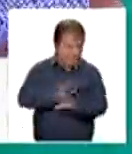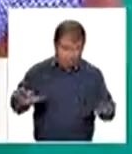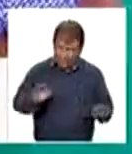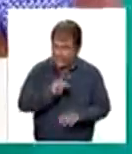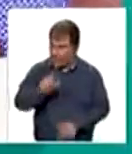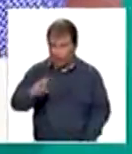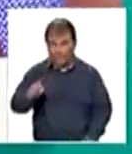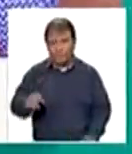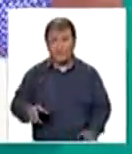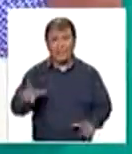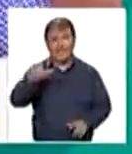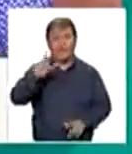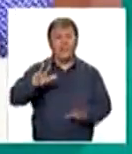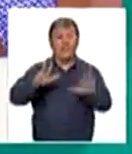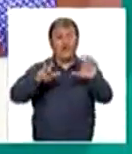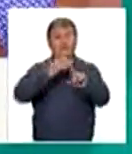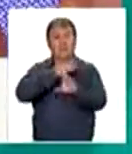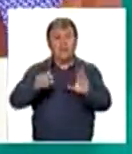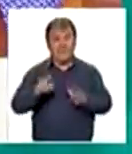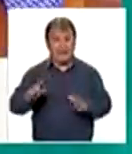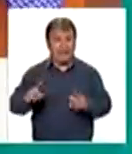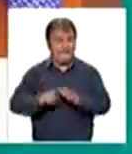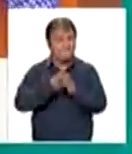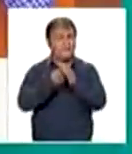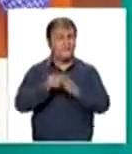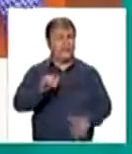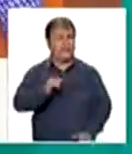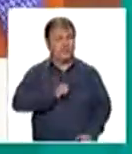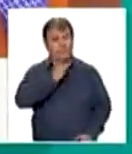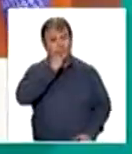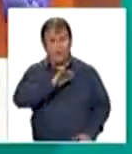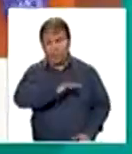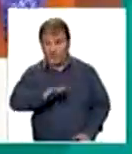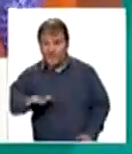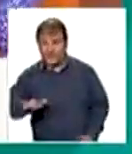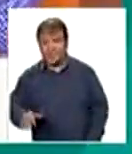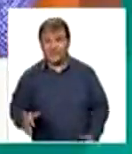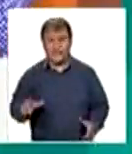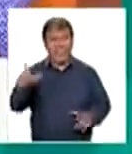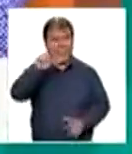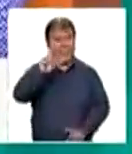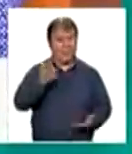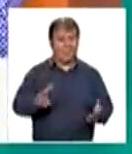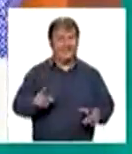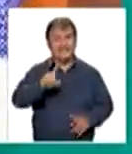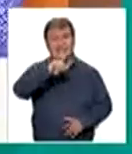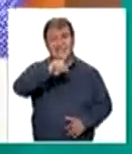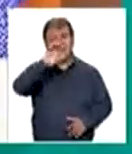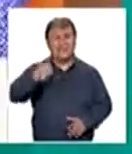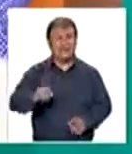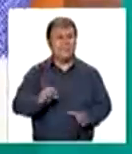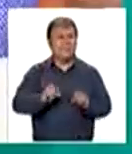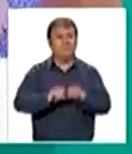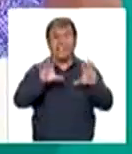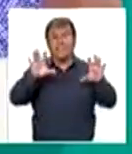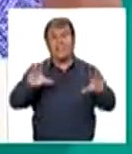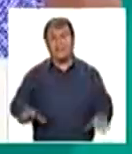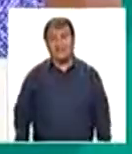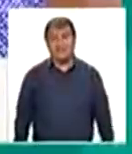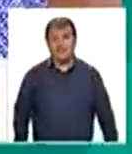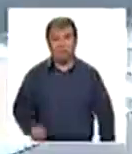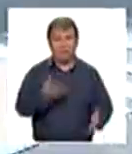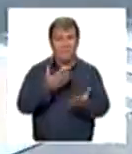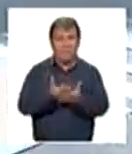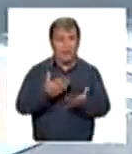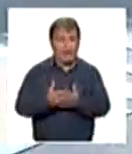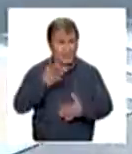No, ya no. No, este lunes a las 8:30 se estrena Yo Soy King. En Latina, siempre encendidos. Bien, qué